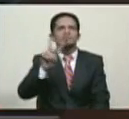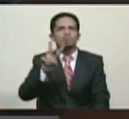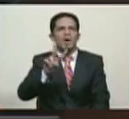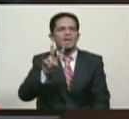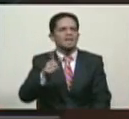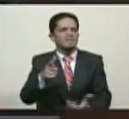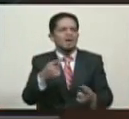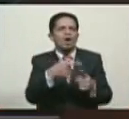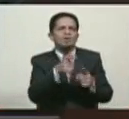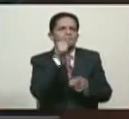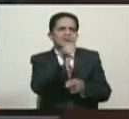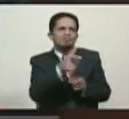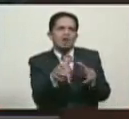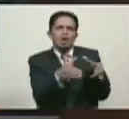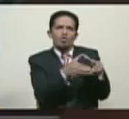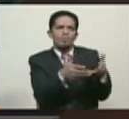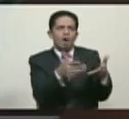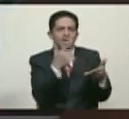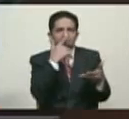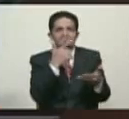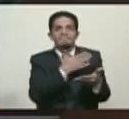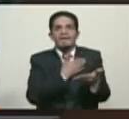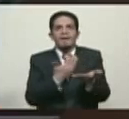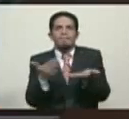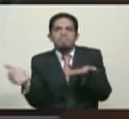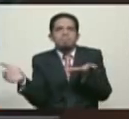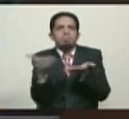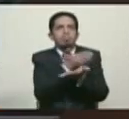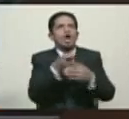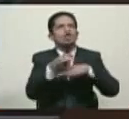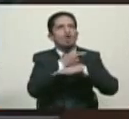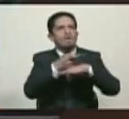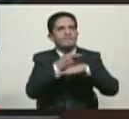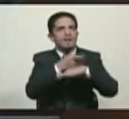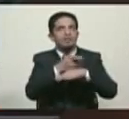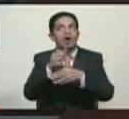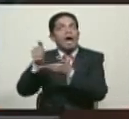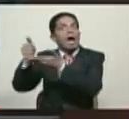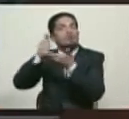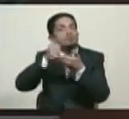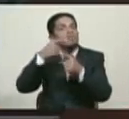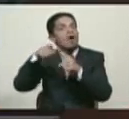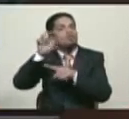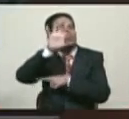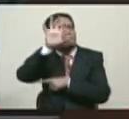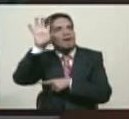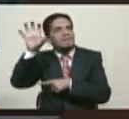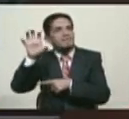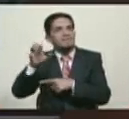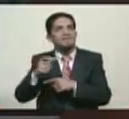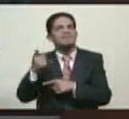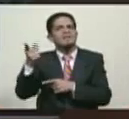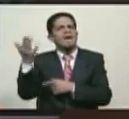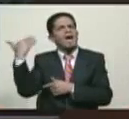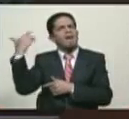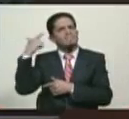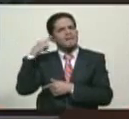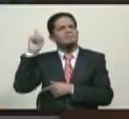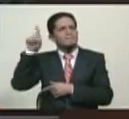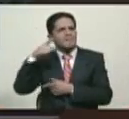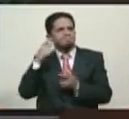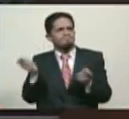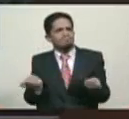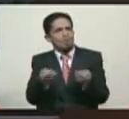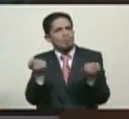un golpe de Estado con la anuencia de gobiernos extranjeros con un vasto antecedente de conspiración y